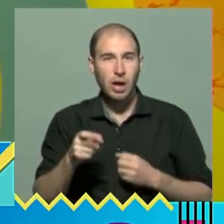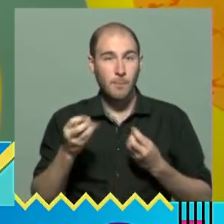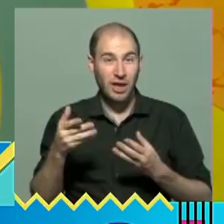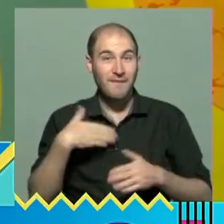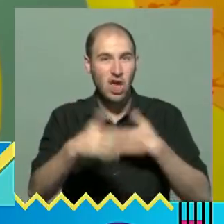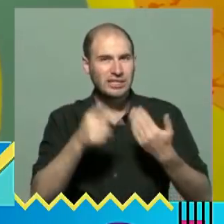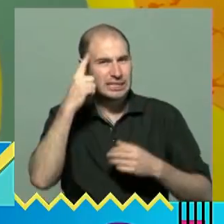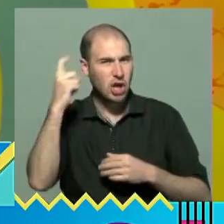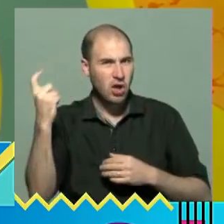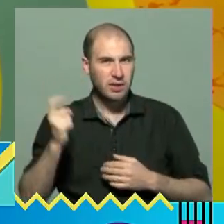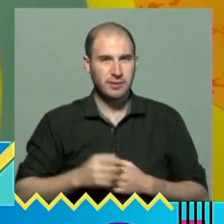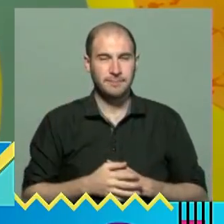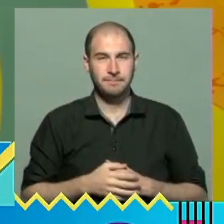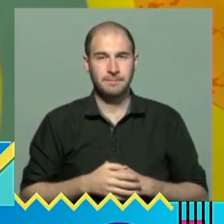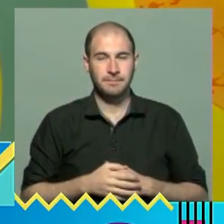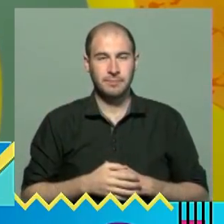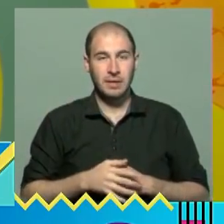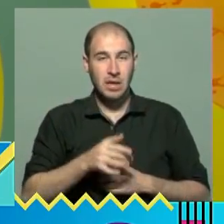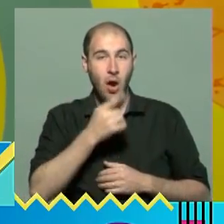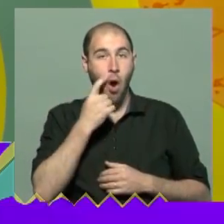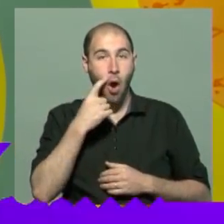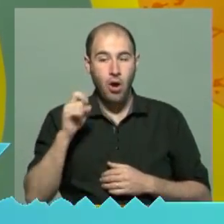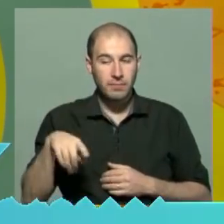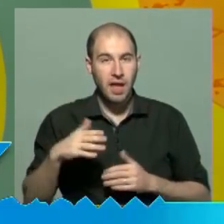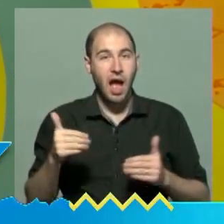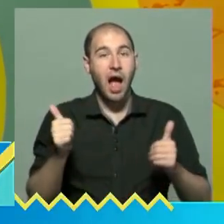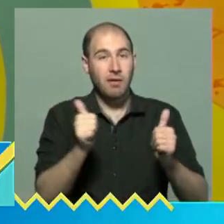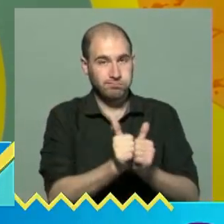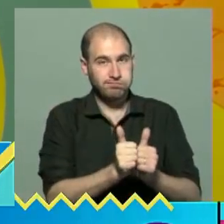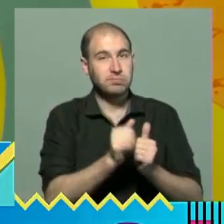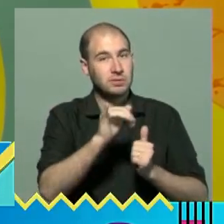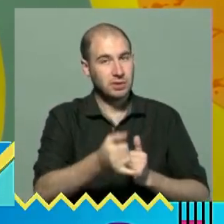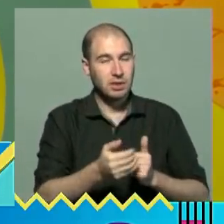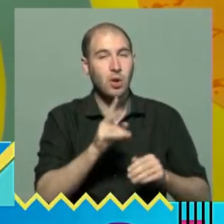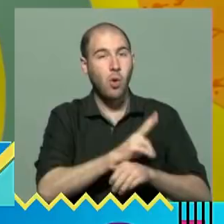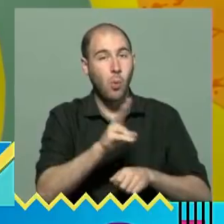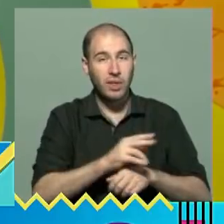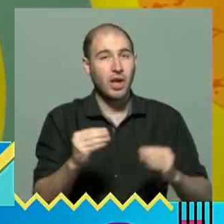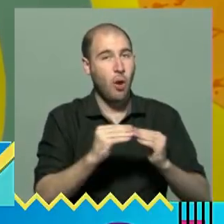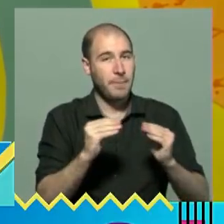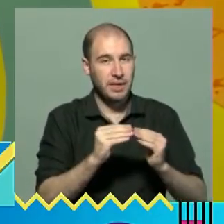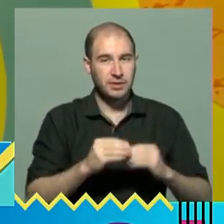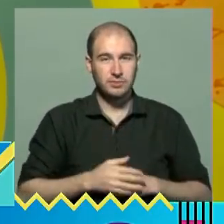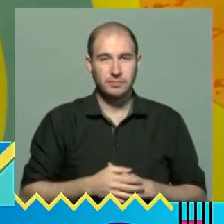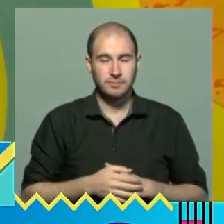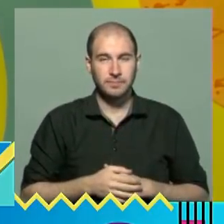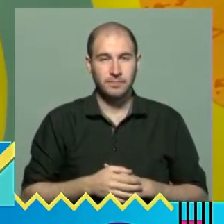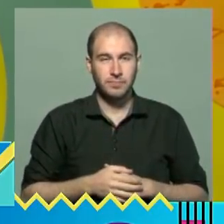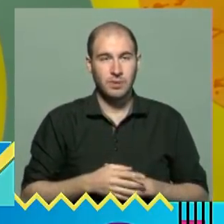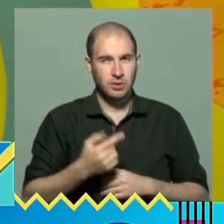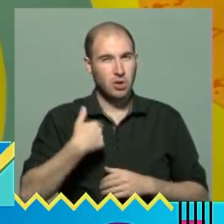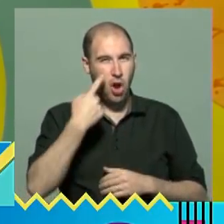por la violencia psicológica. Creo que el hombre tiene que acompañar, tiene que cuidar como compañeros.